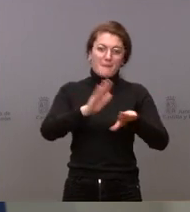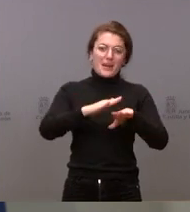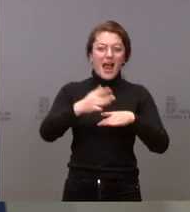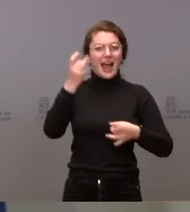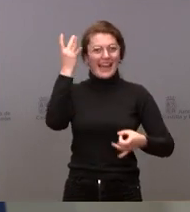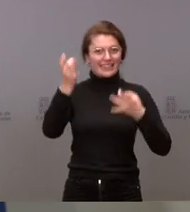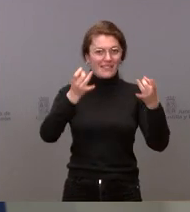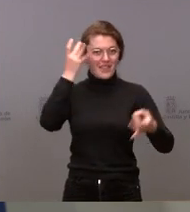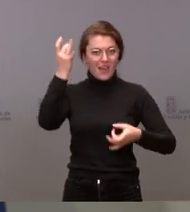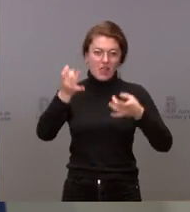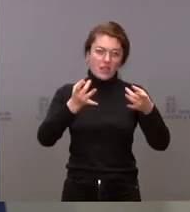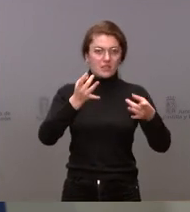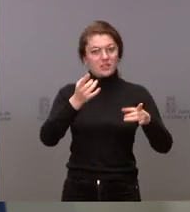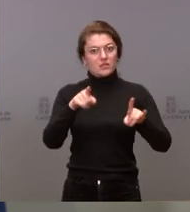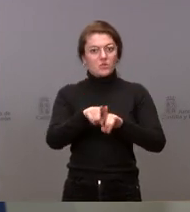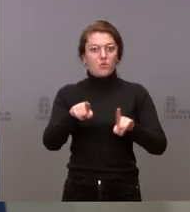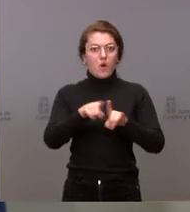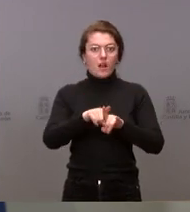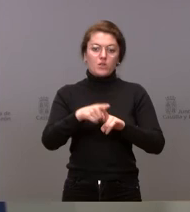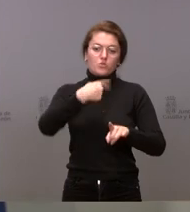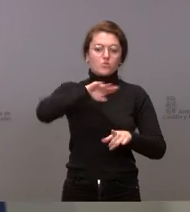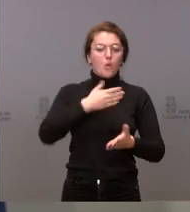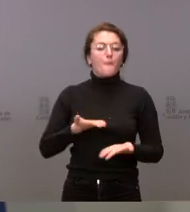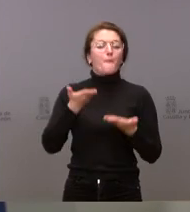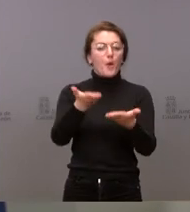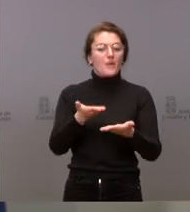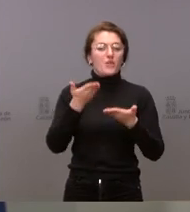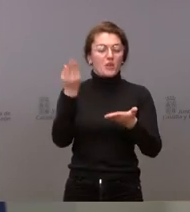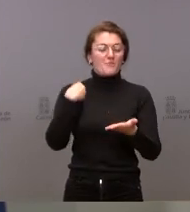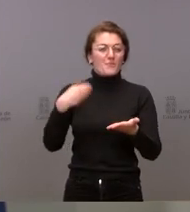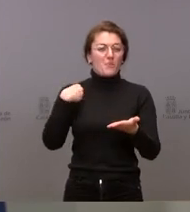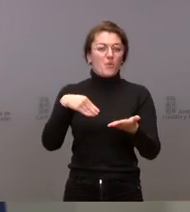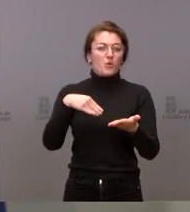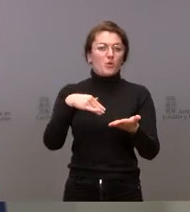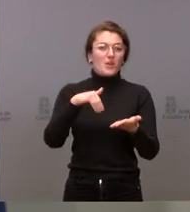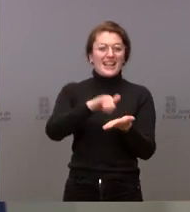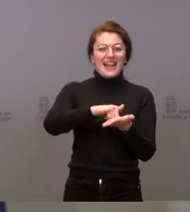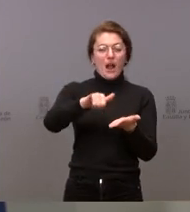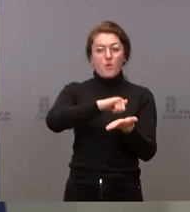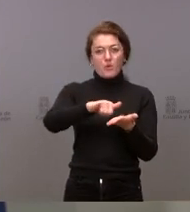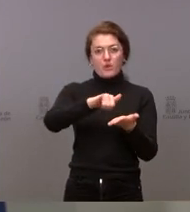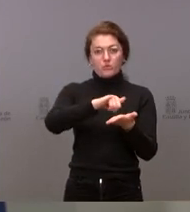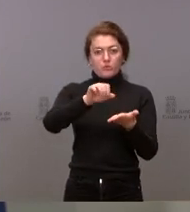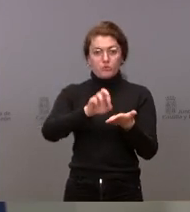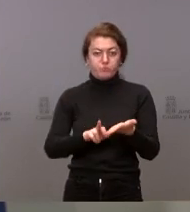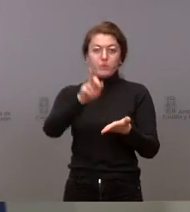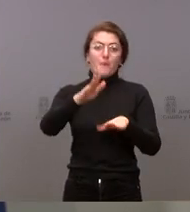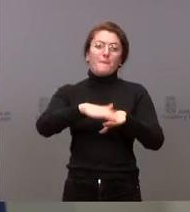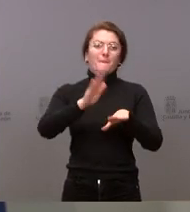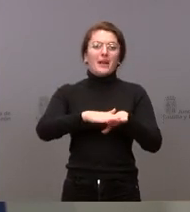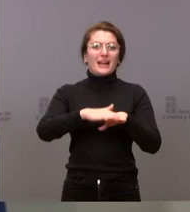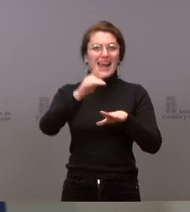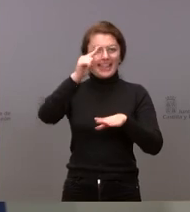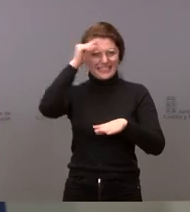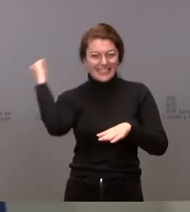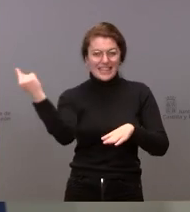y proveedores de ese sector aeroespacial y aeronáutico y por tanto la retención del talento y el desarrollo de iniciativas